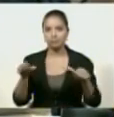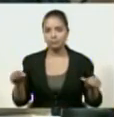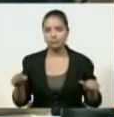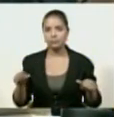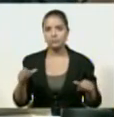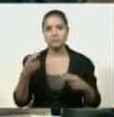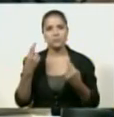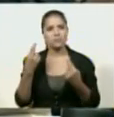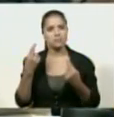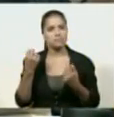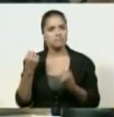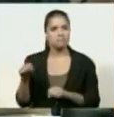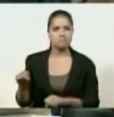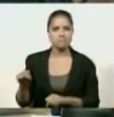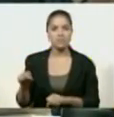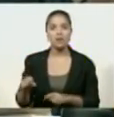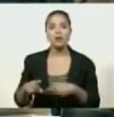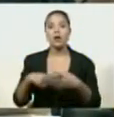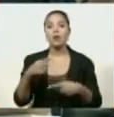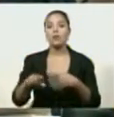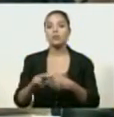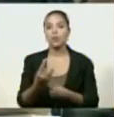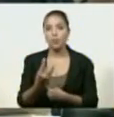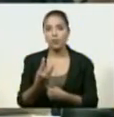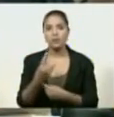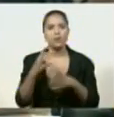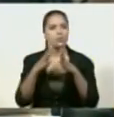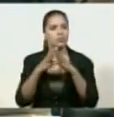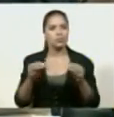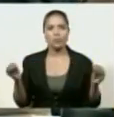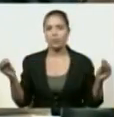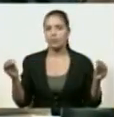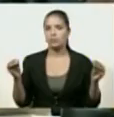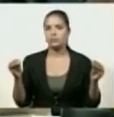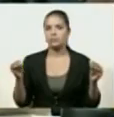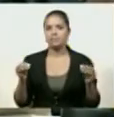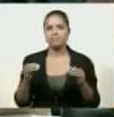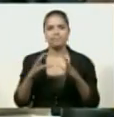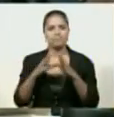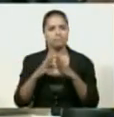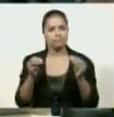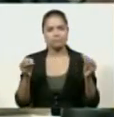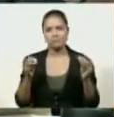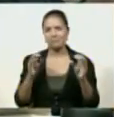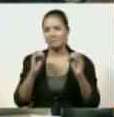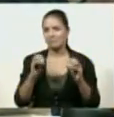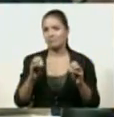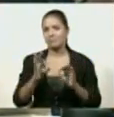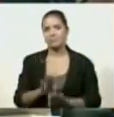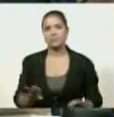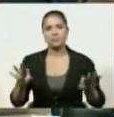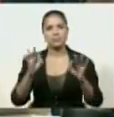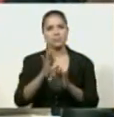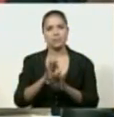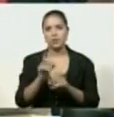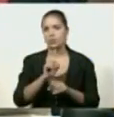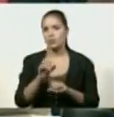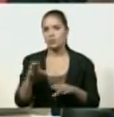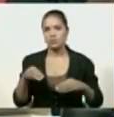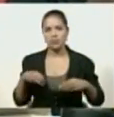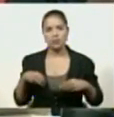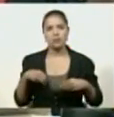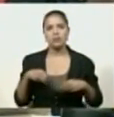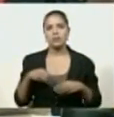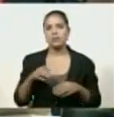en desacato y, en consecuencia, todos sus actos son nulos de nulidad absoluta, carentes de validez y